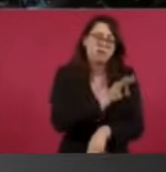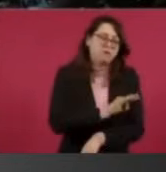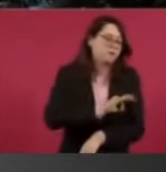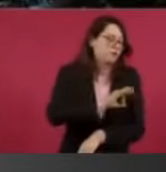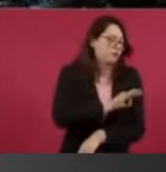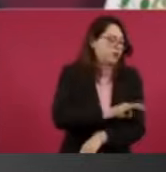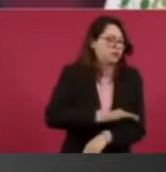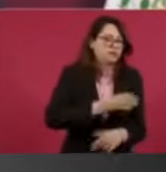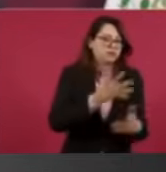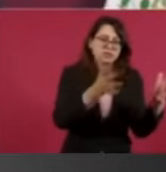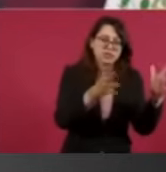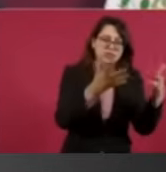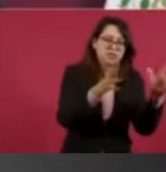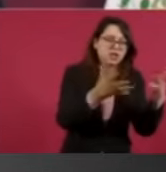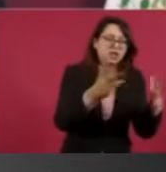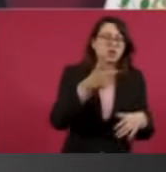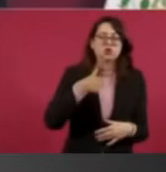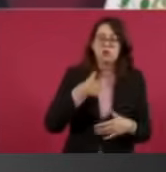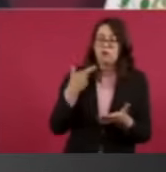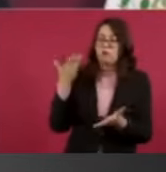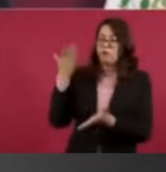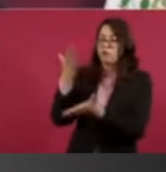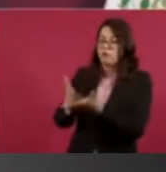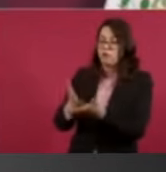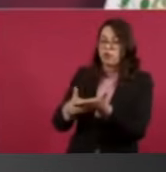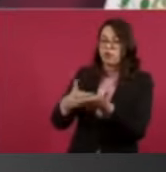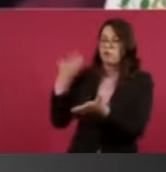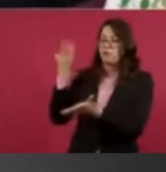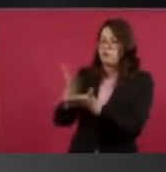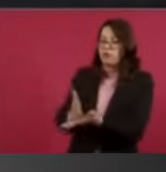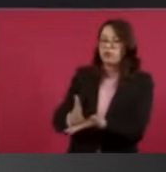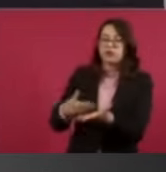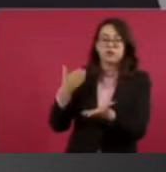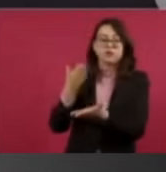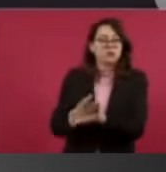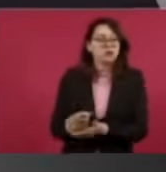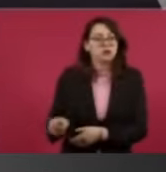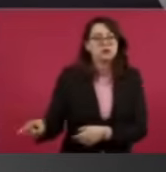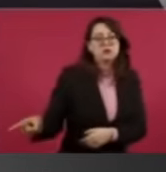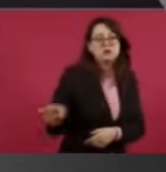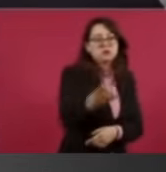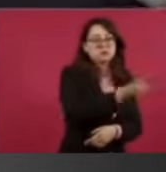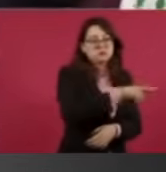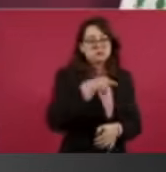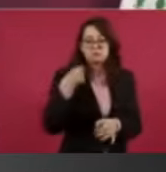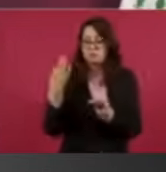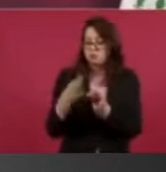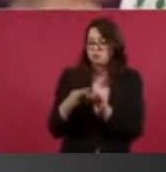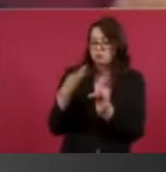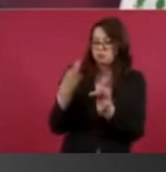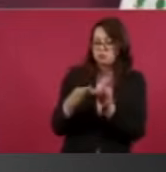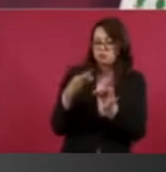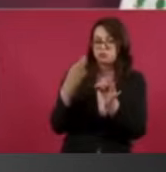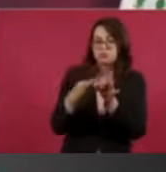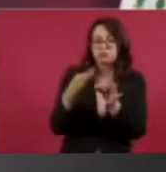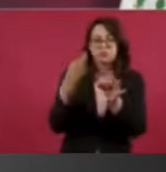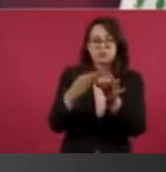10, 15, 20 veces y ahí estaban los trabajadores. Y ya cuando